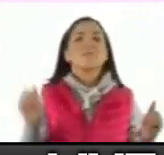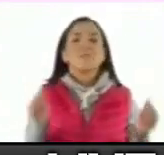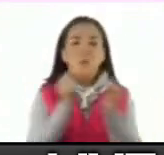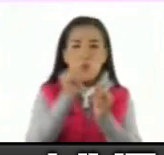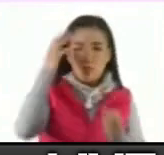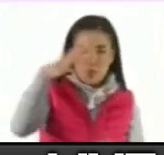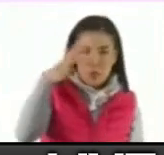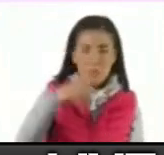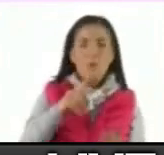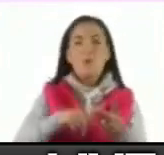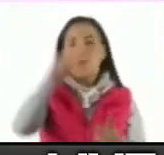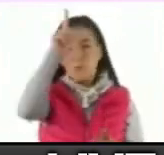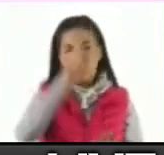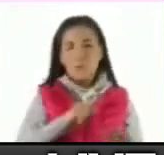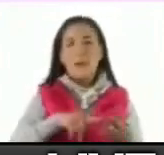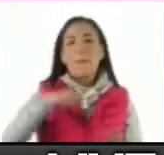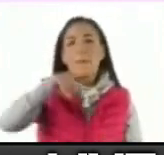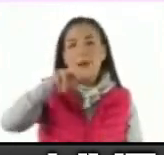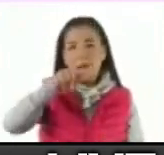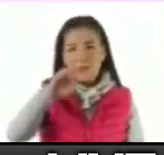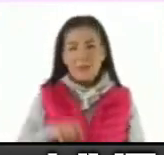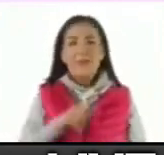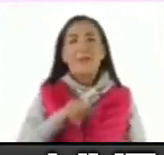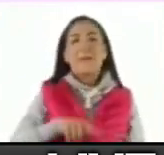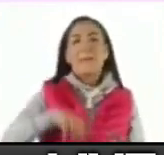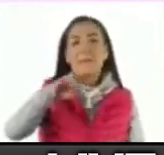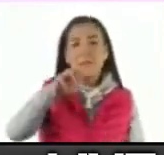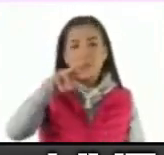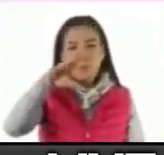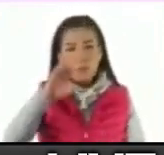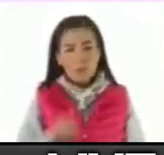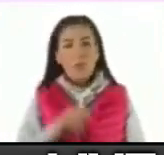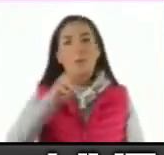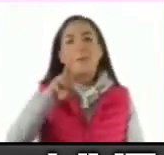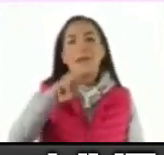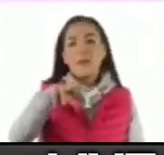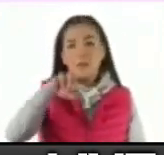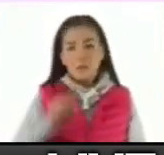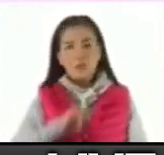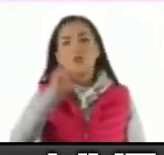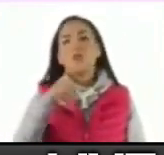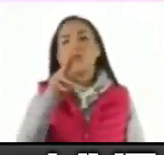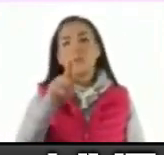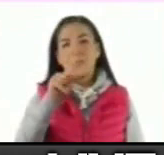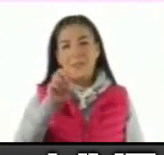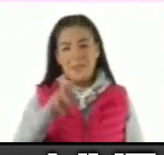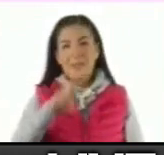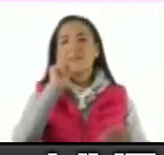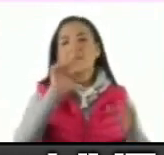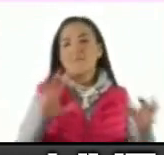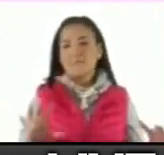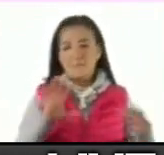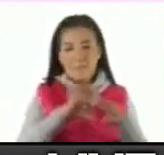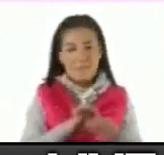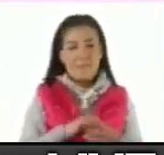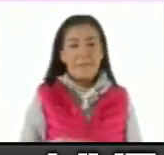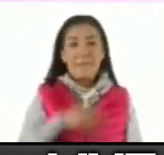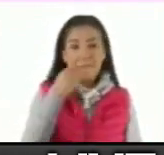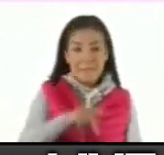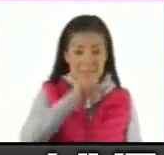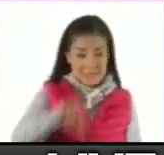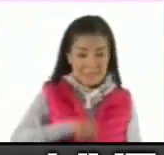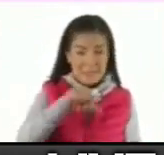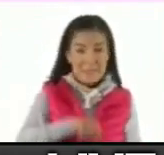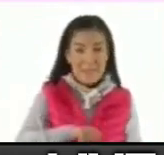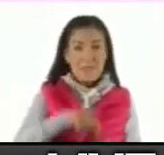Luna, Marte, Mercurio, Venus, Saturno y Júpiter respectivamente. En la zona central de